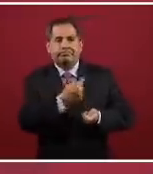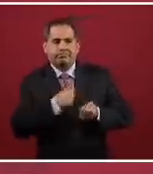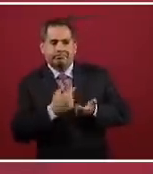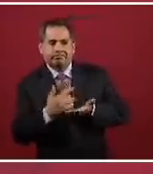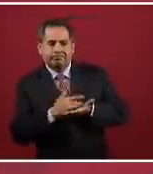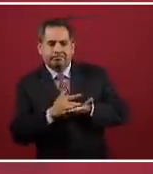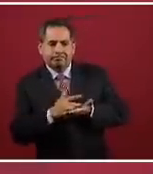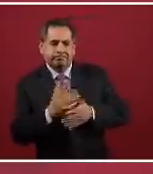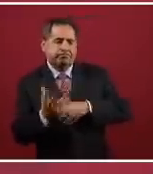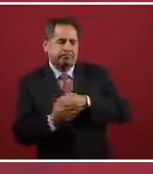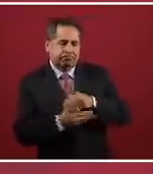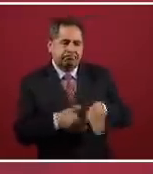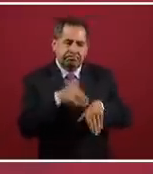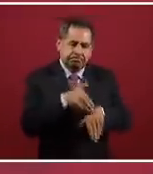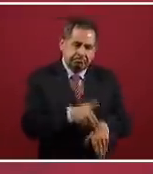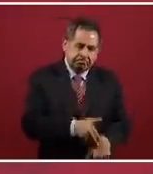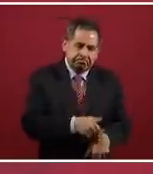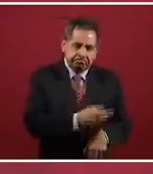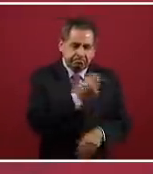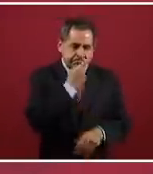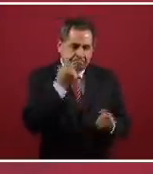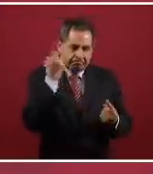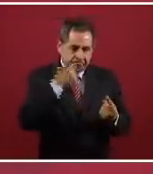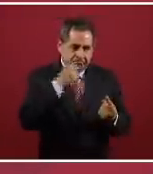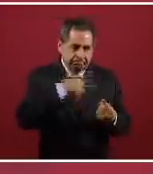Pues al que le dio el dinero.